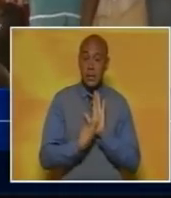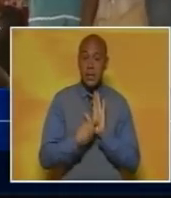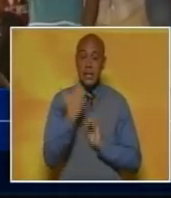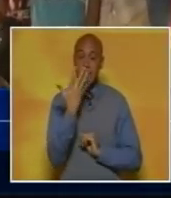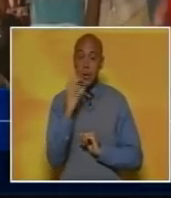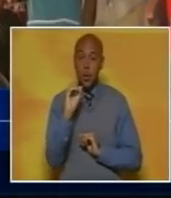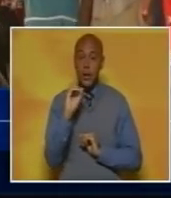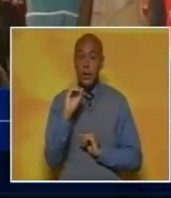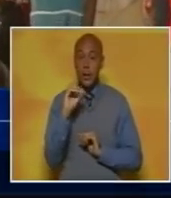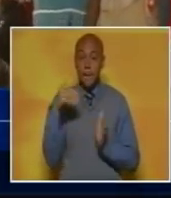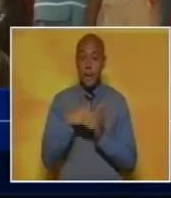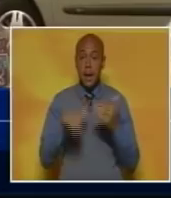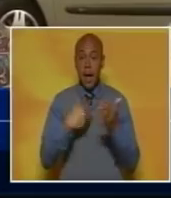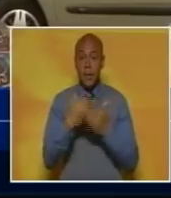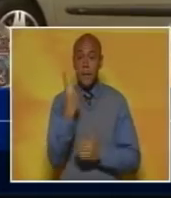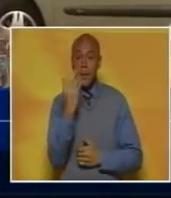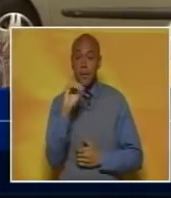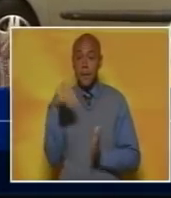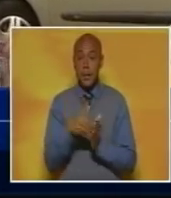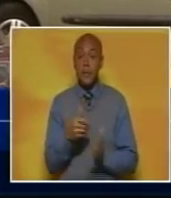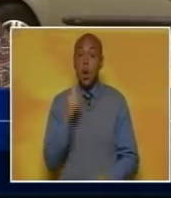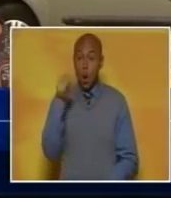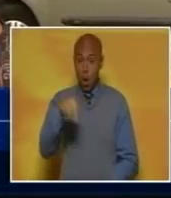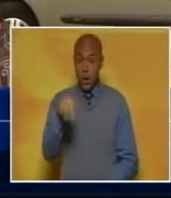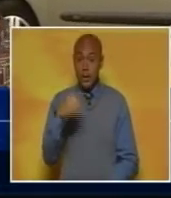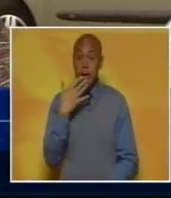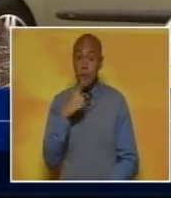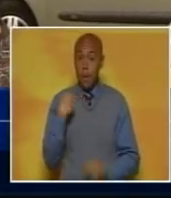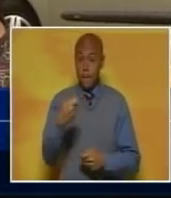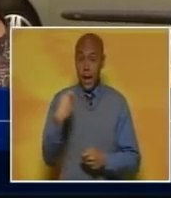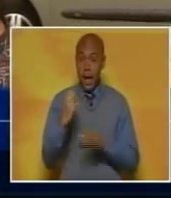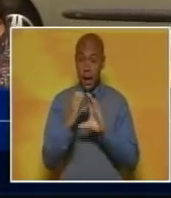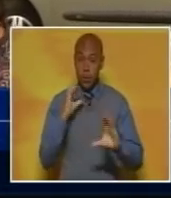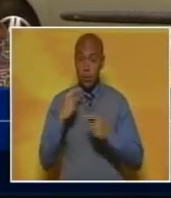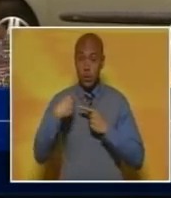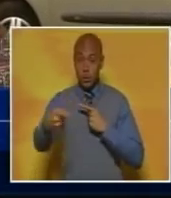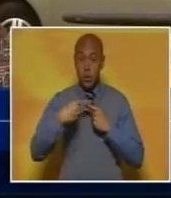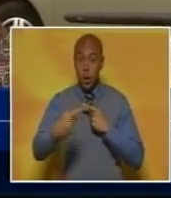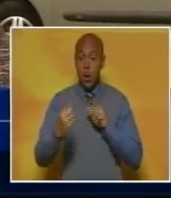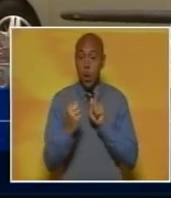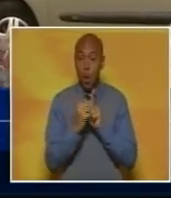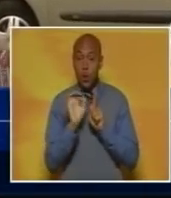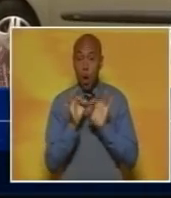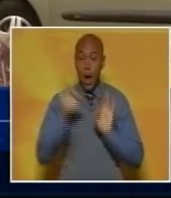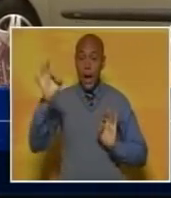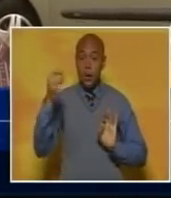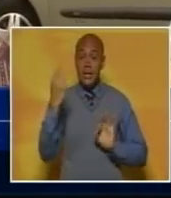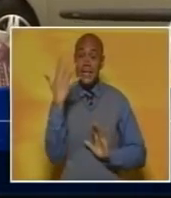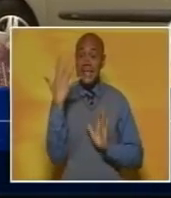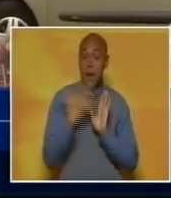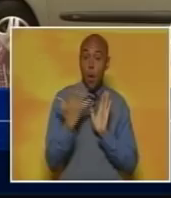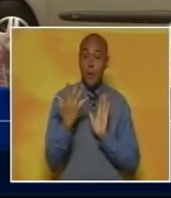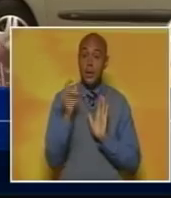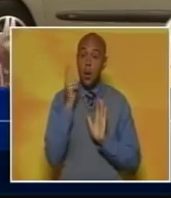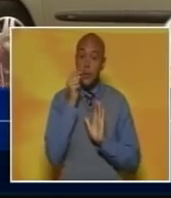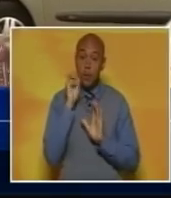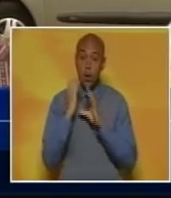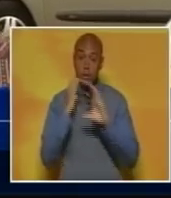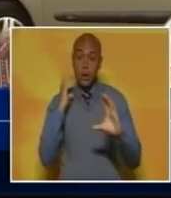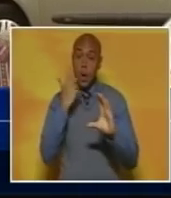50.000 a 20.000 bolívares. Ahorita un pasaje para trasladarse a cualquier lugar, sea la ruta corta o larga, está en 5.000 bolívares, los